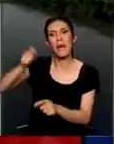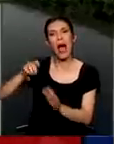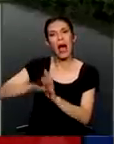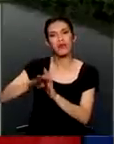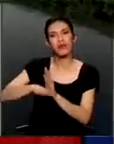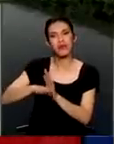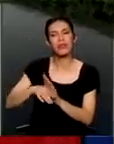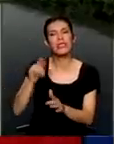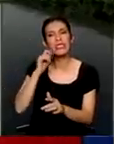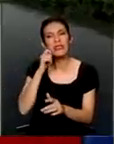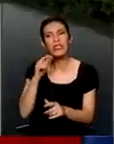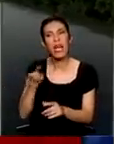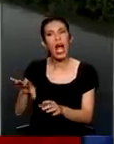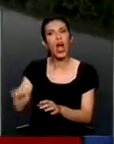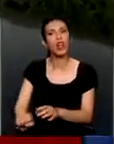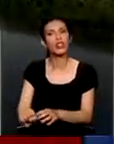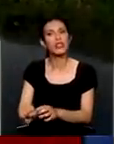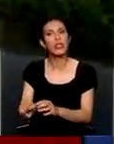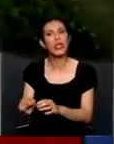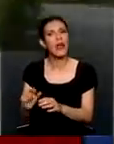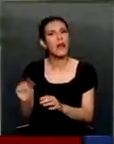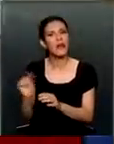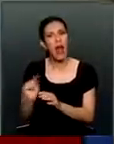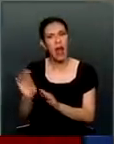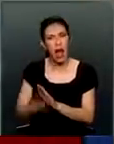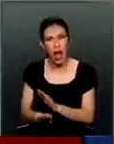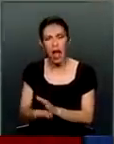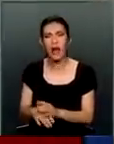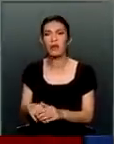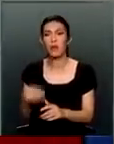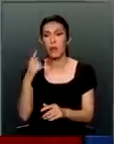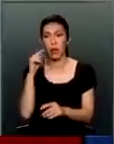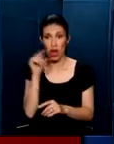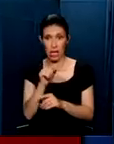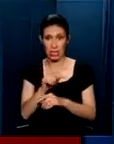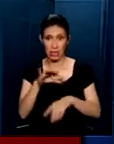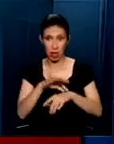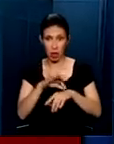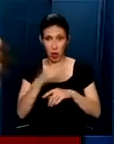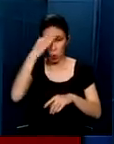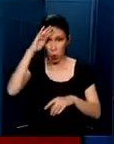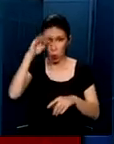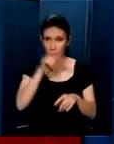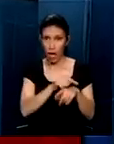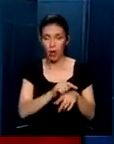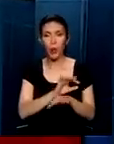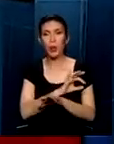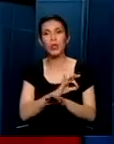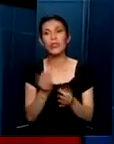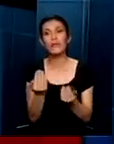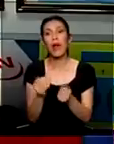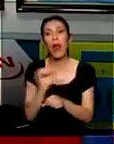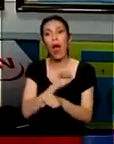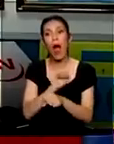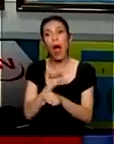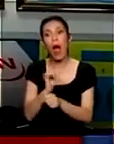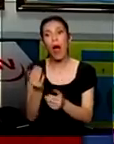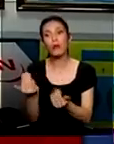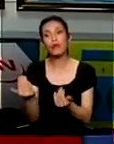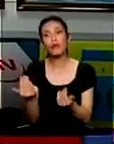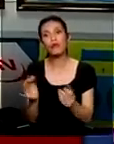interesados autos antes de que salieran a subasta, pero el vehículo de lujo de este doctor cubano nunca llegó y los problemas seguirían. Y nos